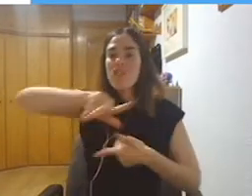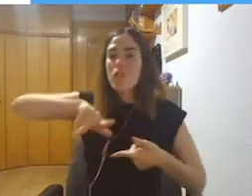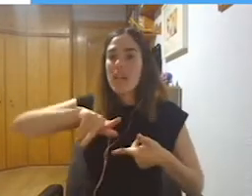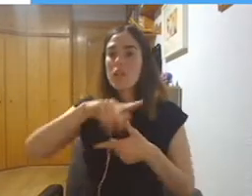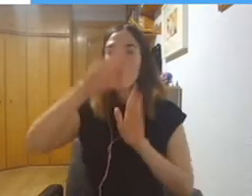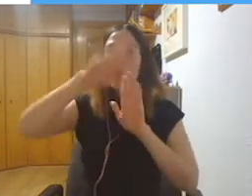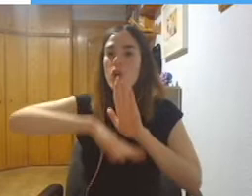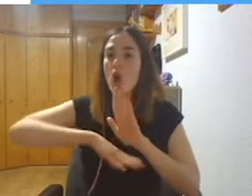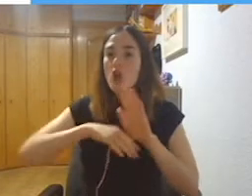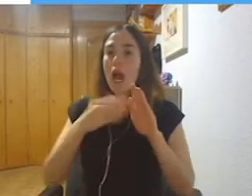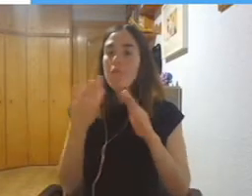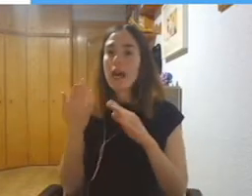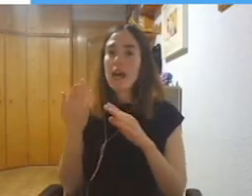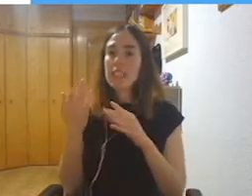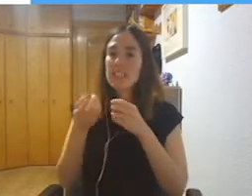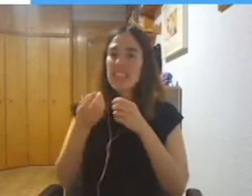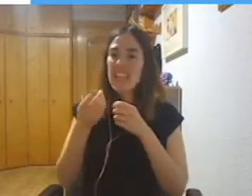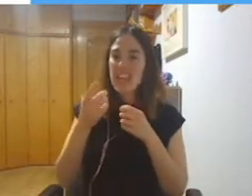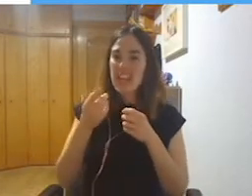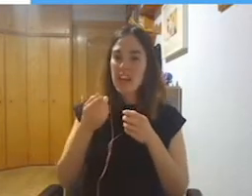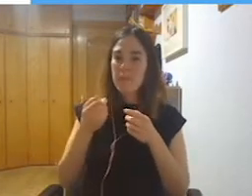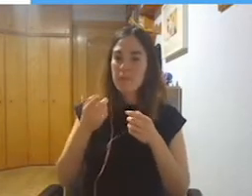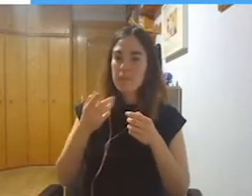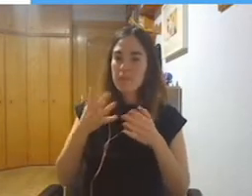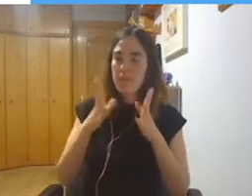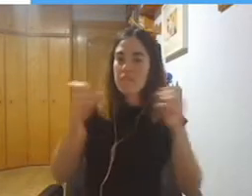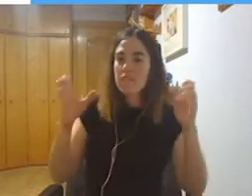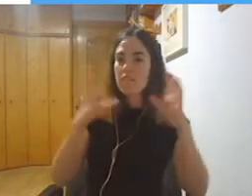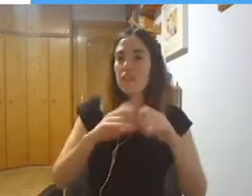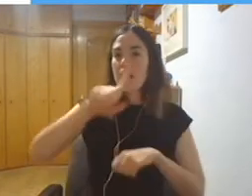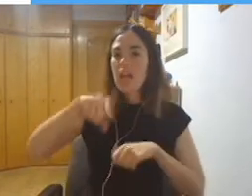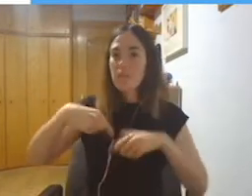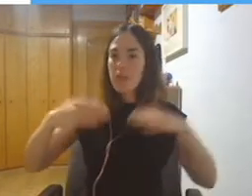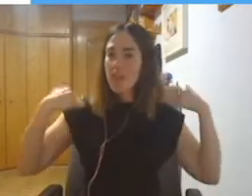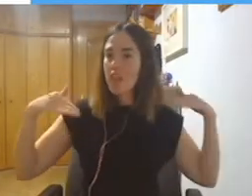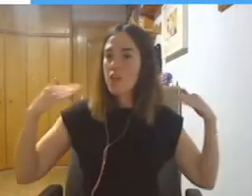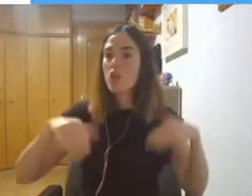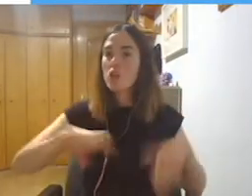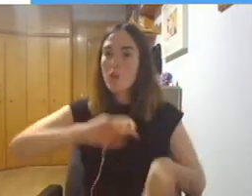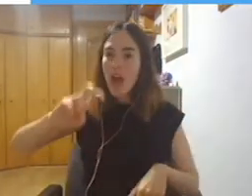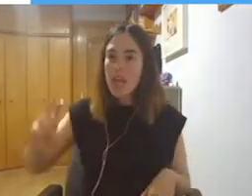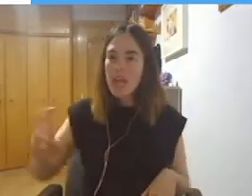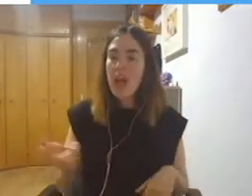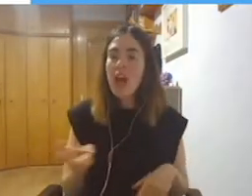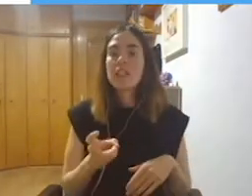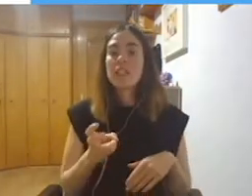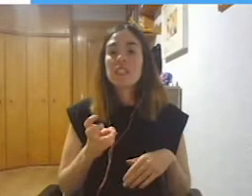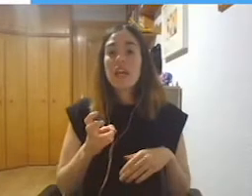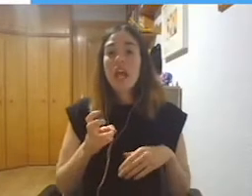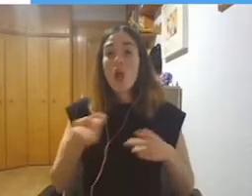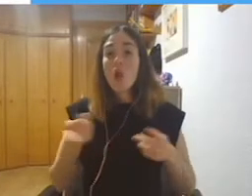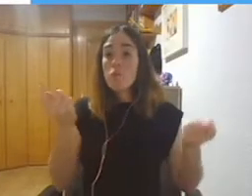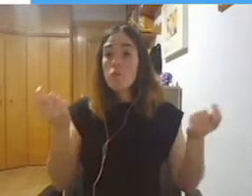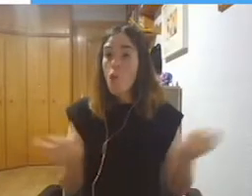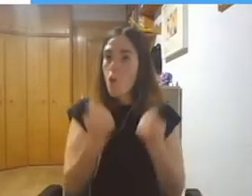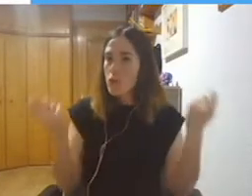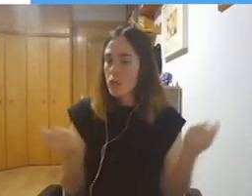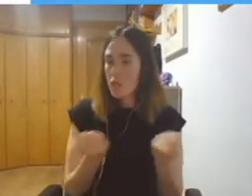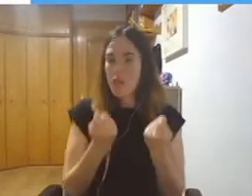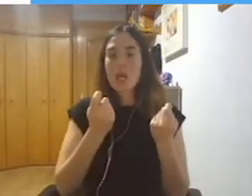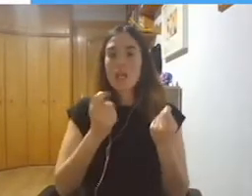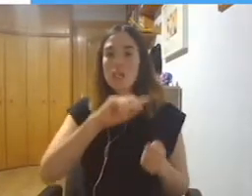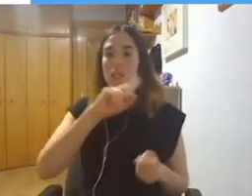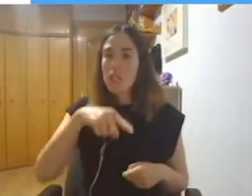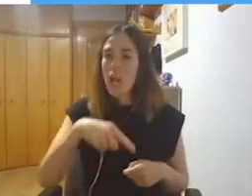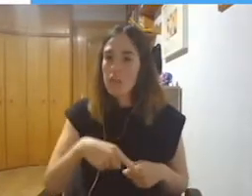de entretenimiento, representación en programas deportivos, en programas de variedades, en la publicidad, por